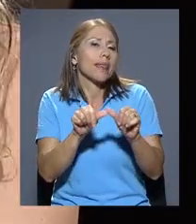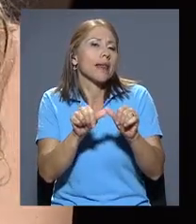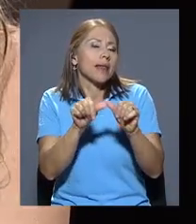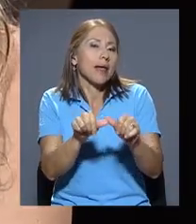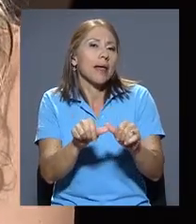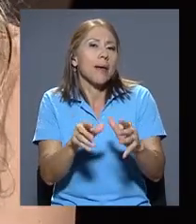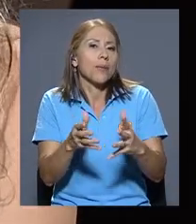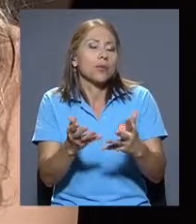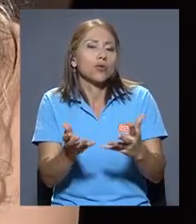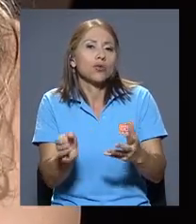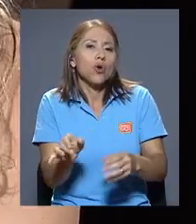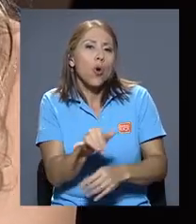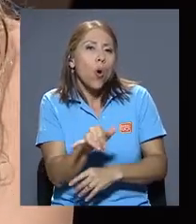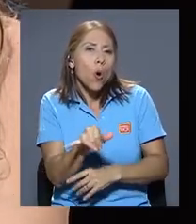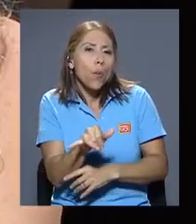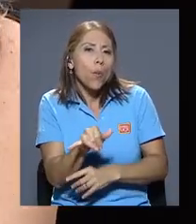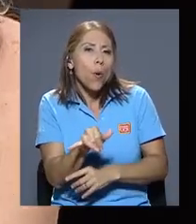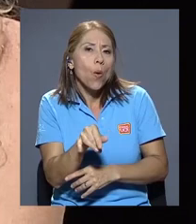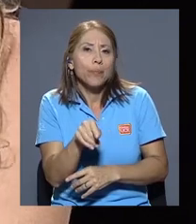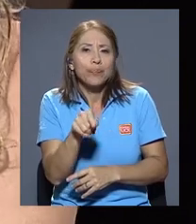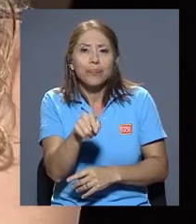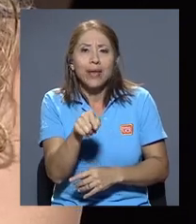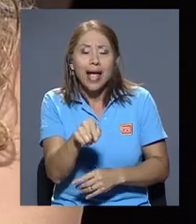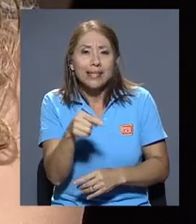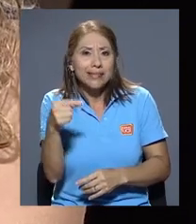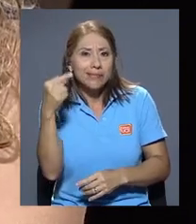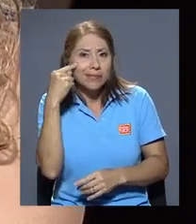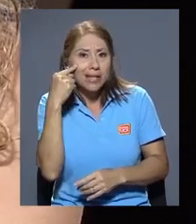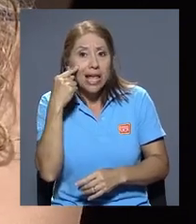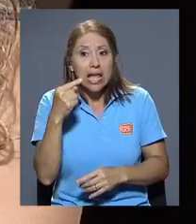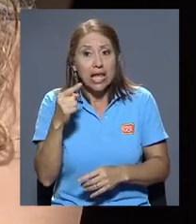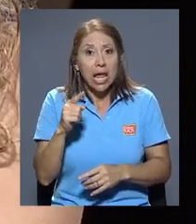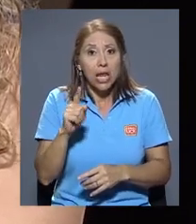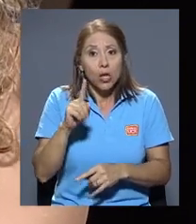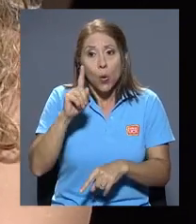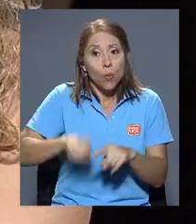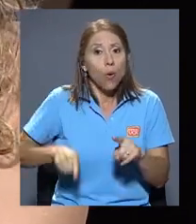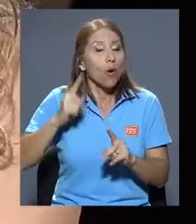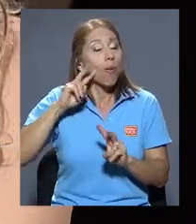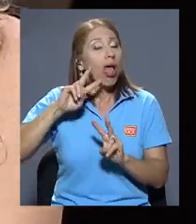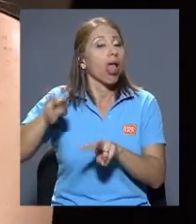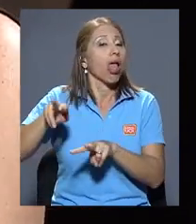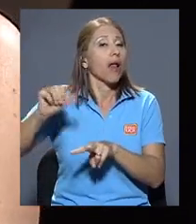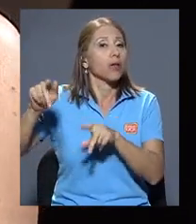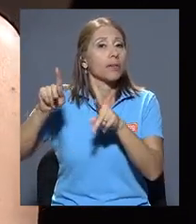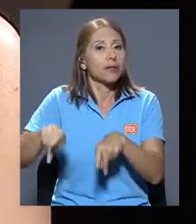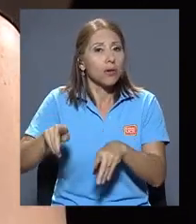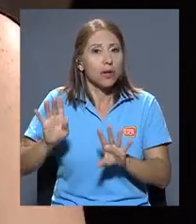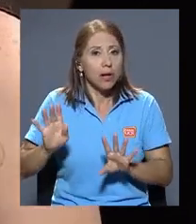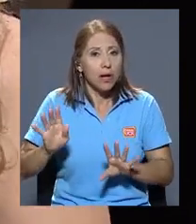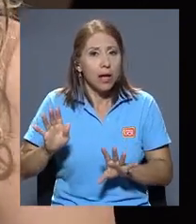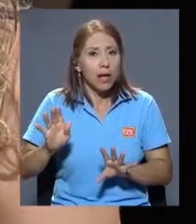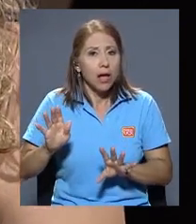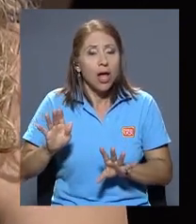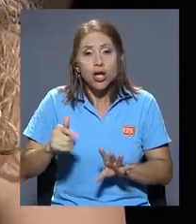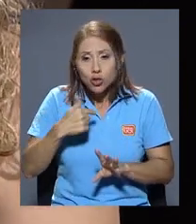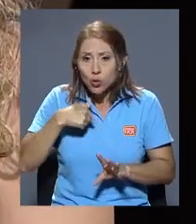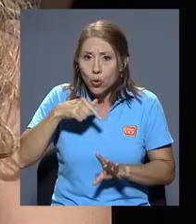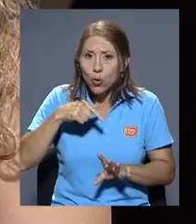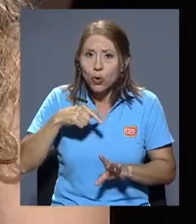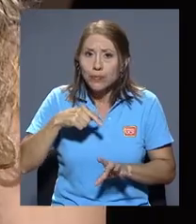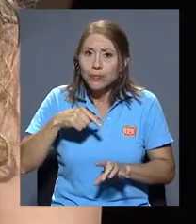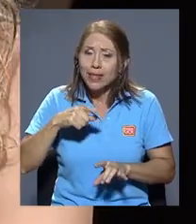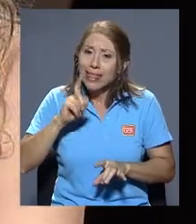sin invisibilizar la posición del otro y sin dejar de ponerme en sus zapatos, trato siempre